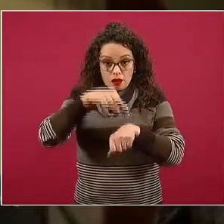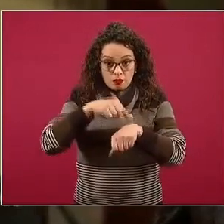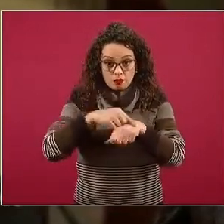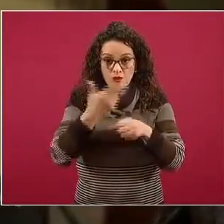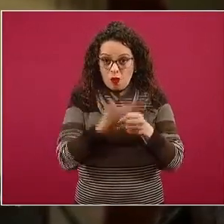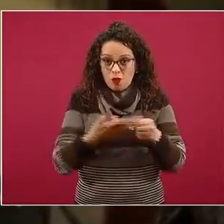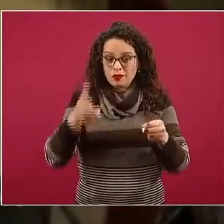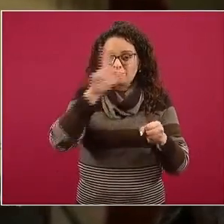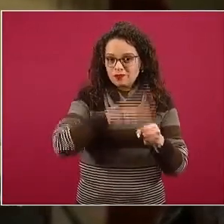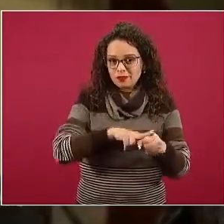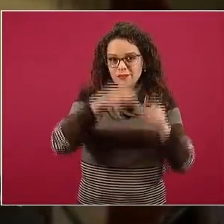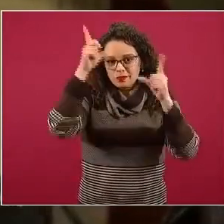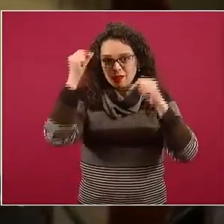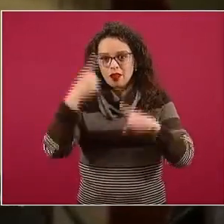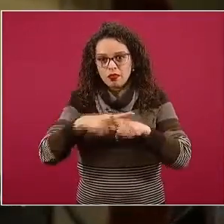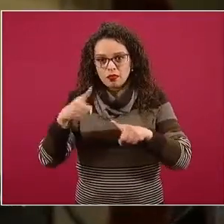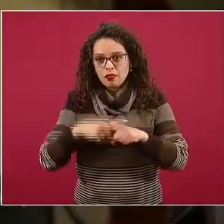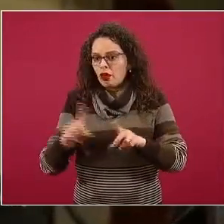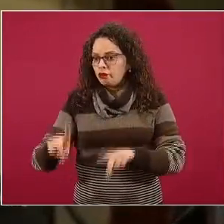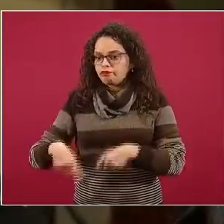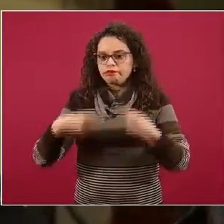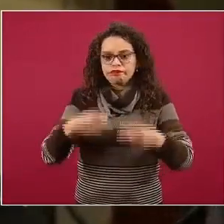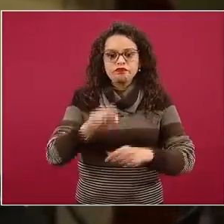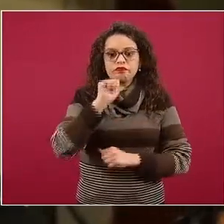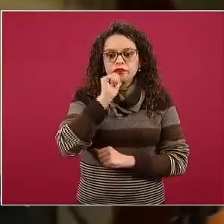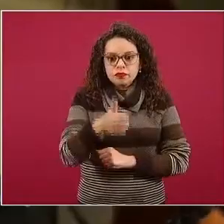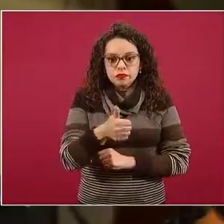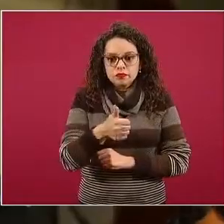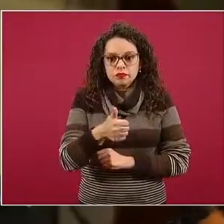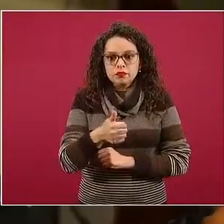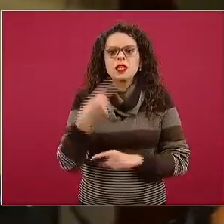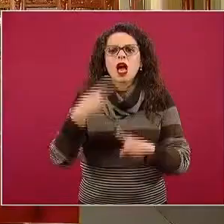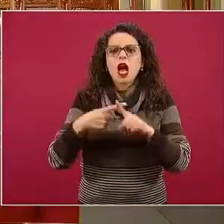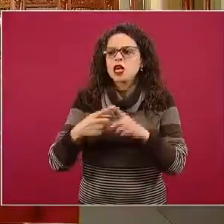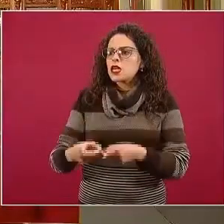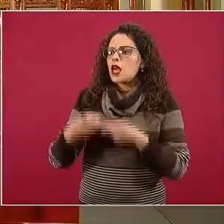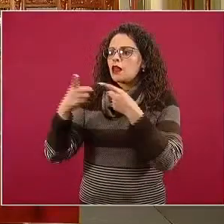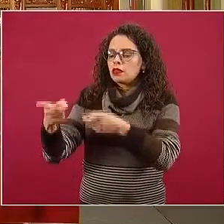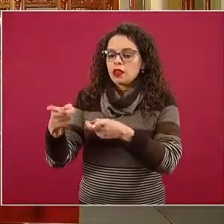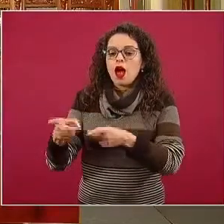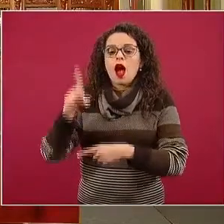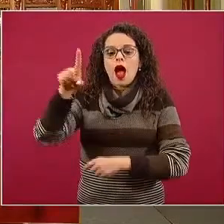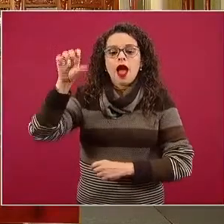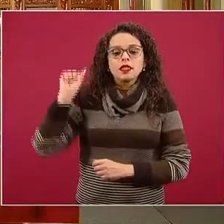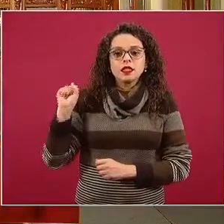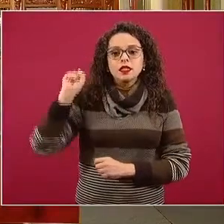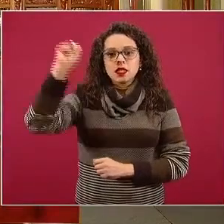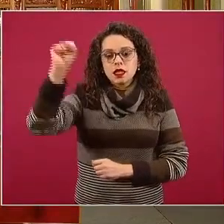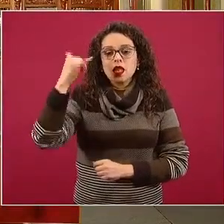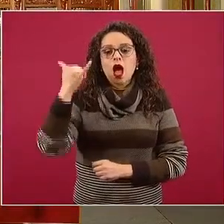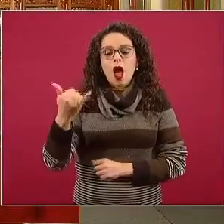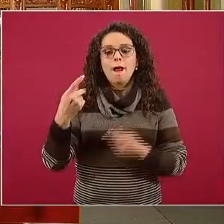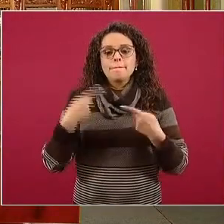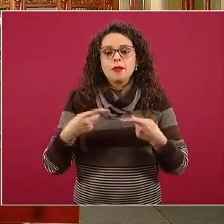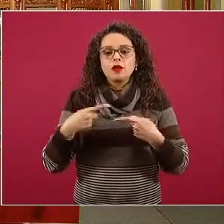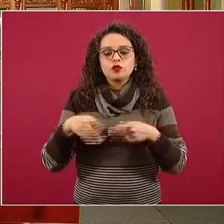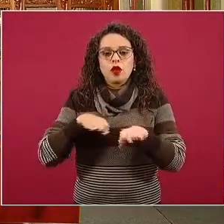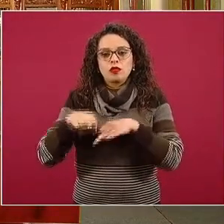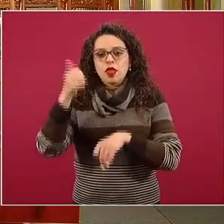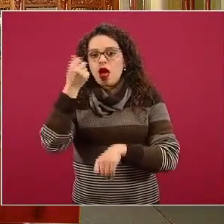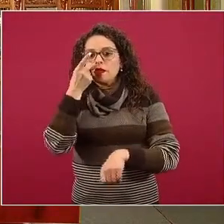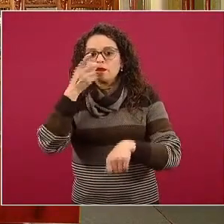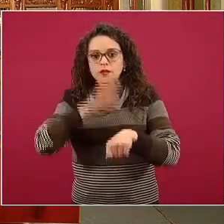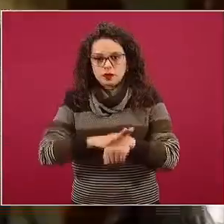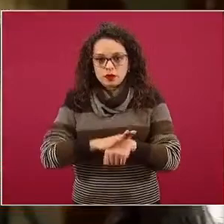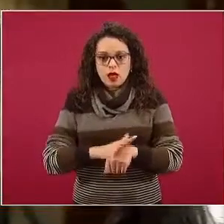línea. Se les está entregando a personal del sindicato y personal administrativo. Ya hemos hecho la